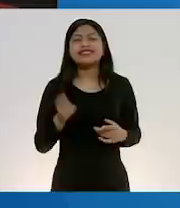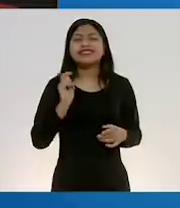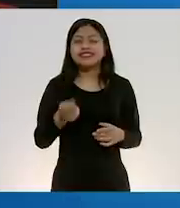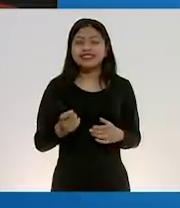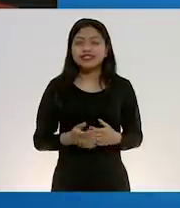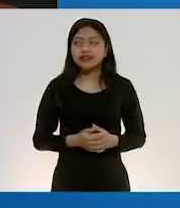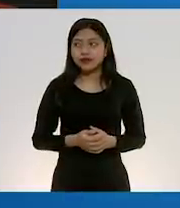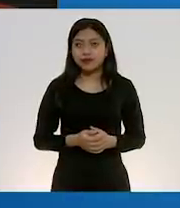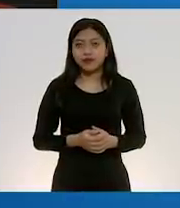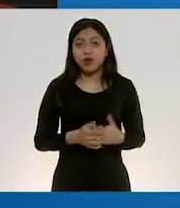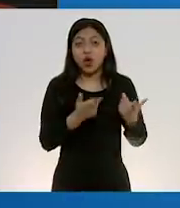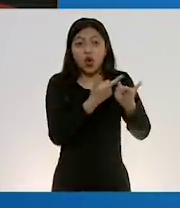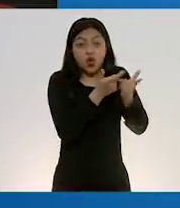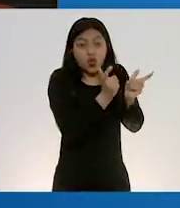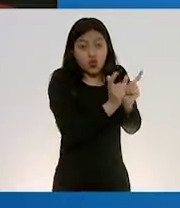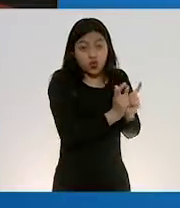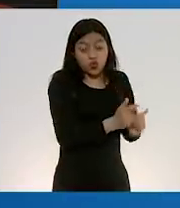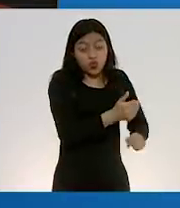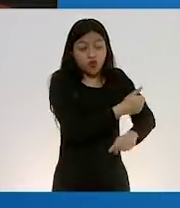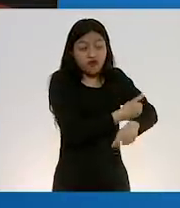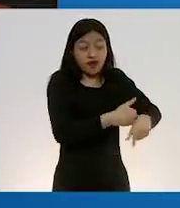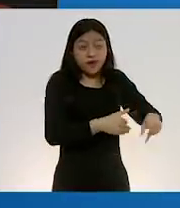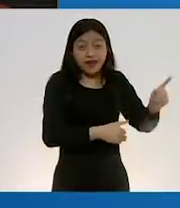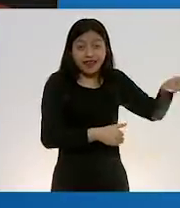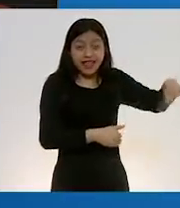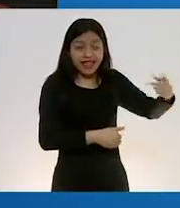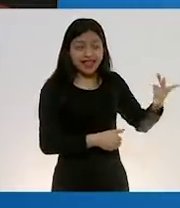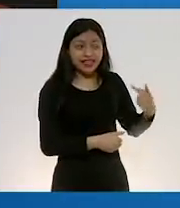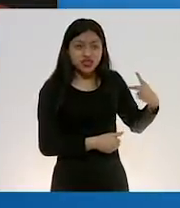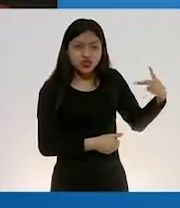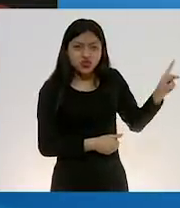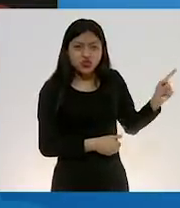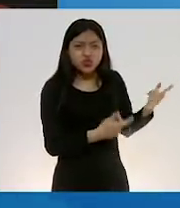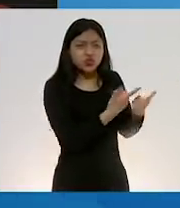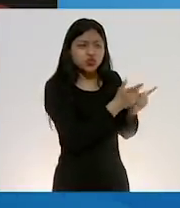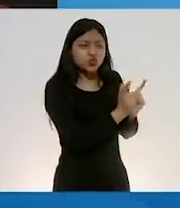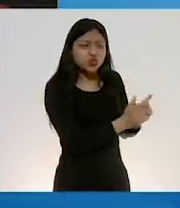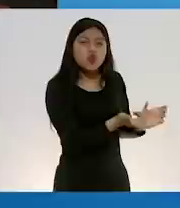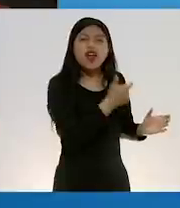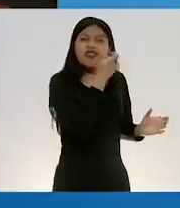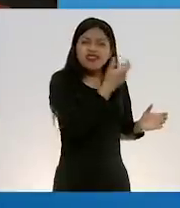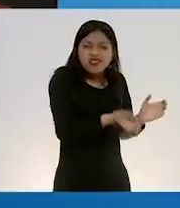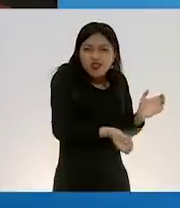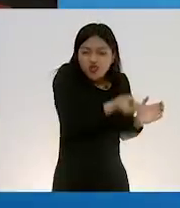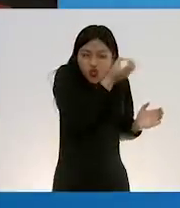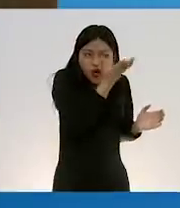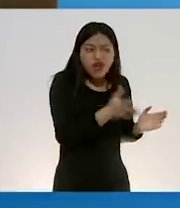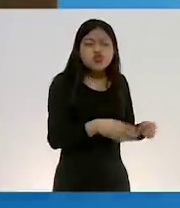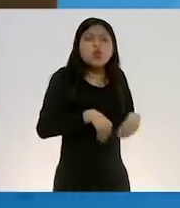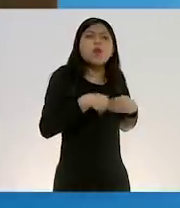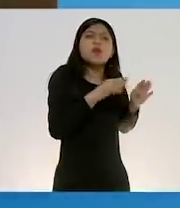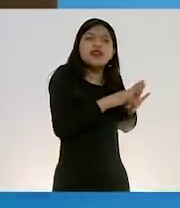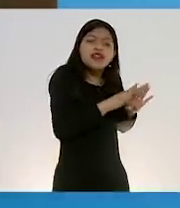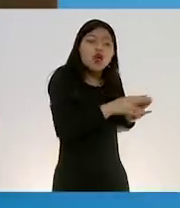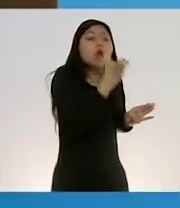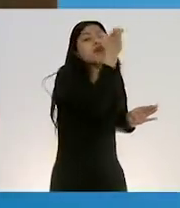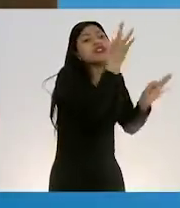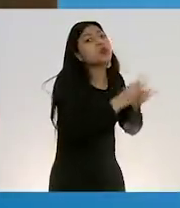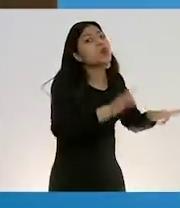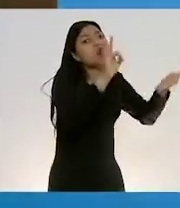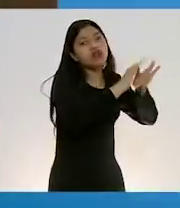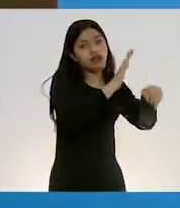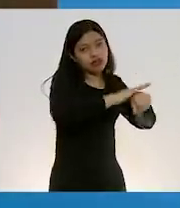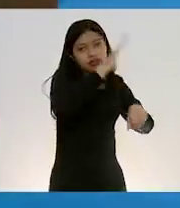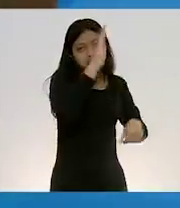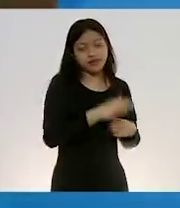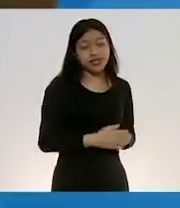importante el grupo social al que perteneces, la capacidad económica, es más importante que el